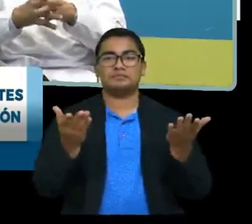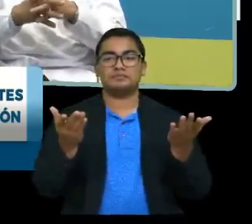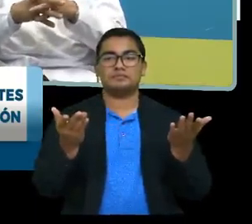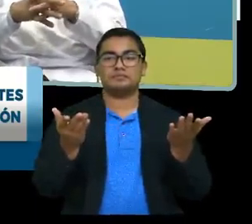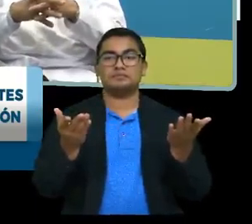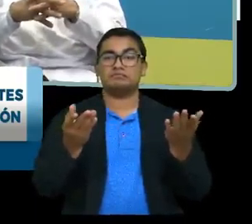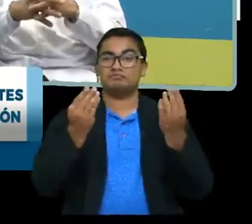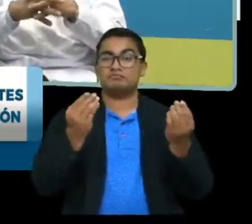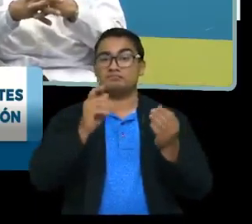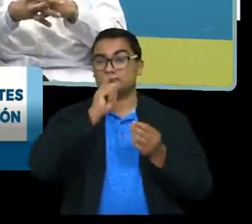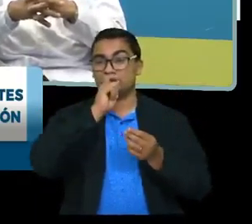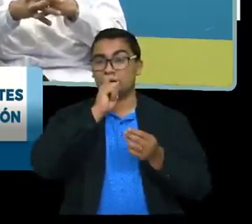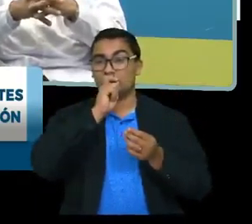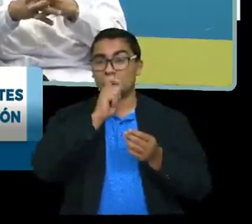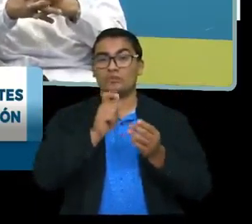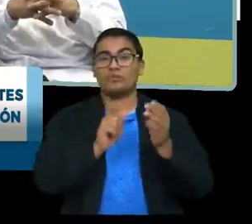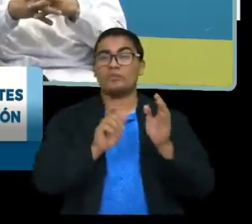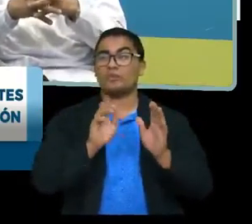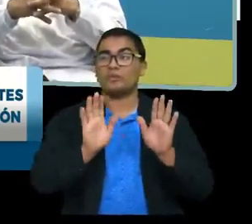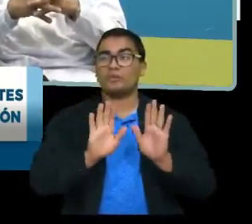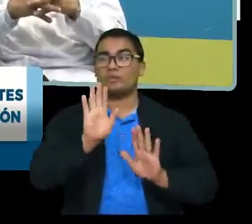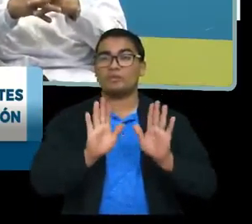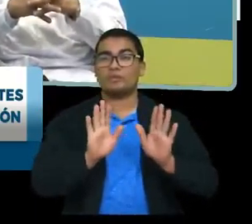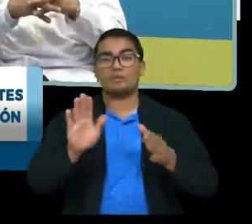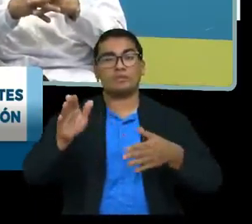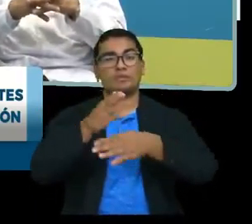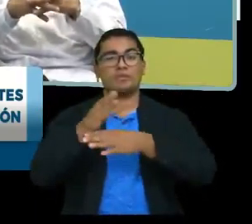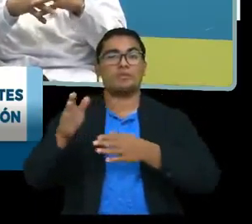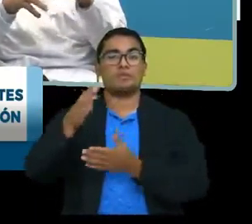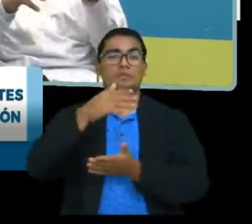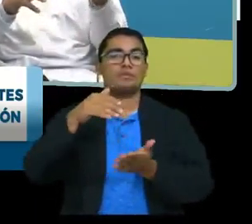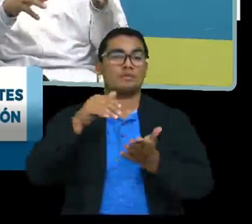acudido. Interesadas, han acudido a los puestos de